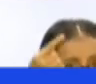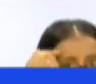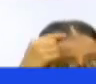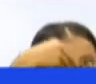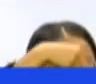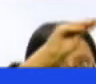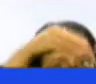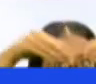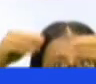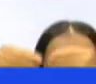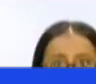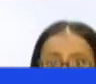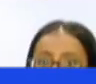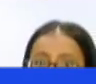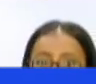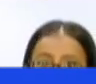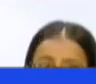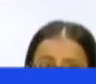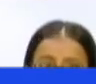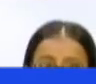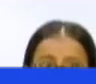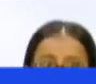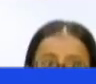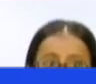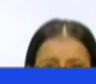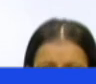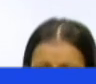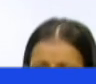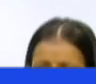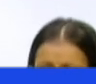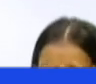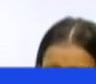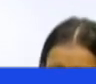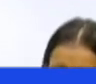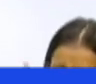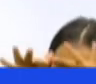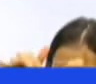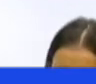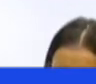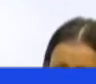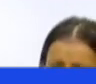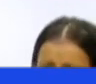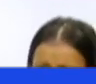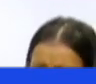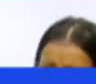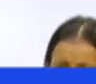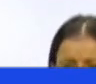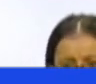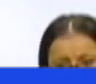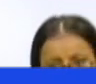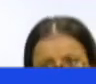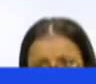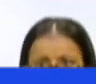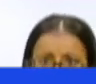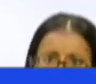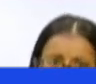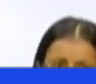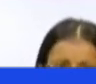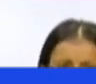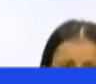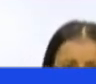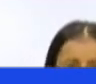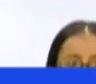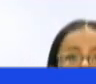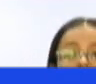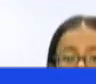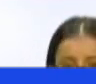drogas, utilizando nuestros mares y nuestro espacio aéreo,